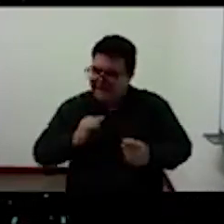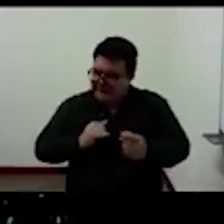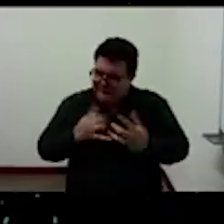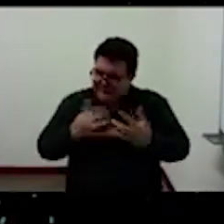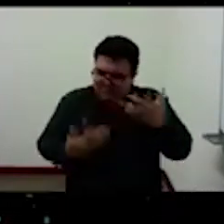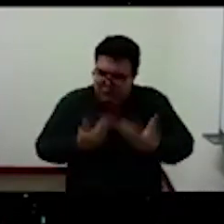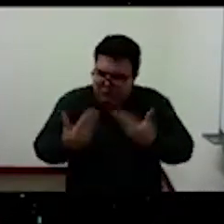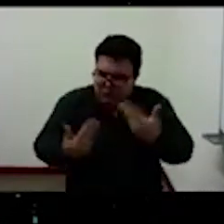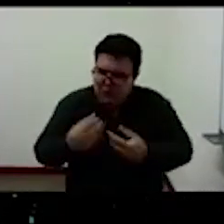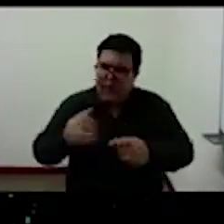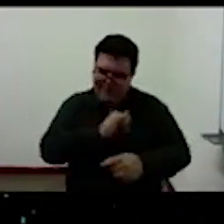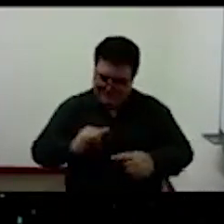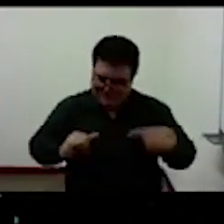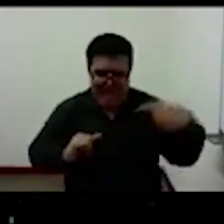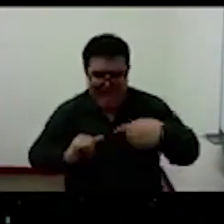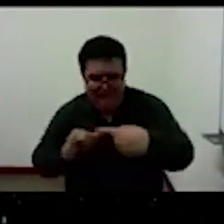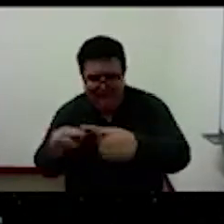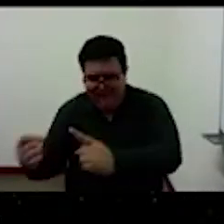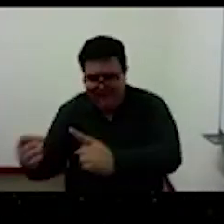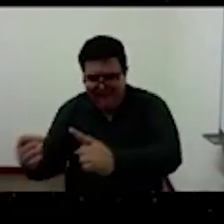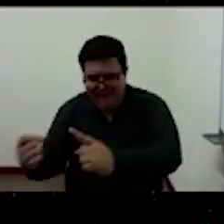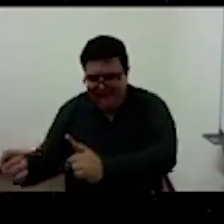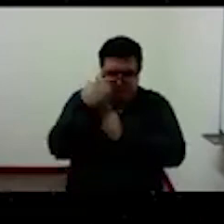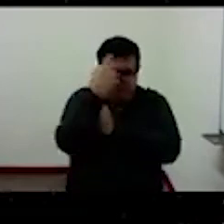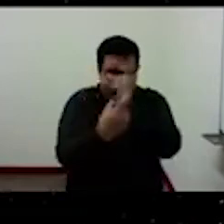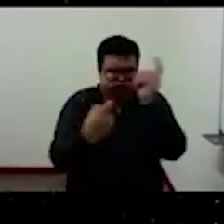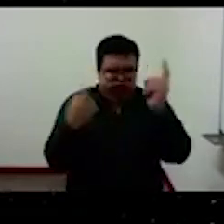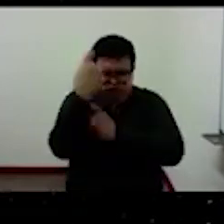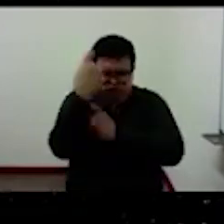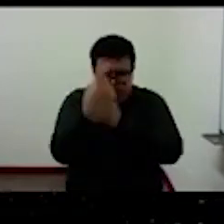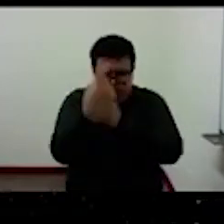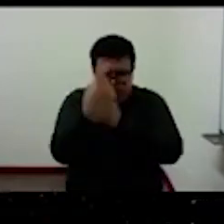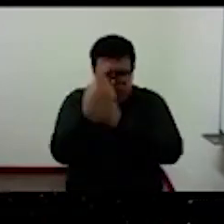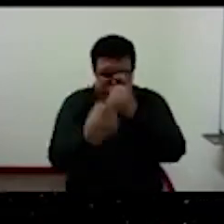fuente y el origen primordial de todos los males.